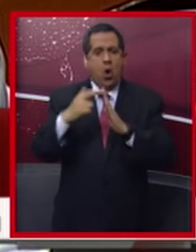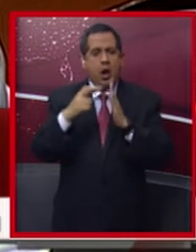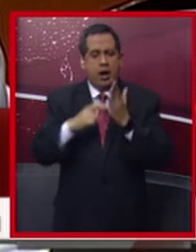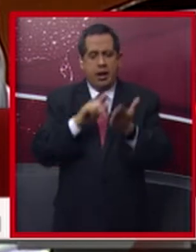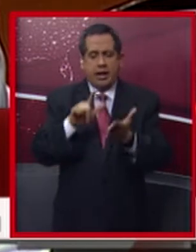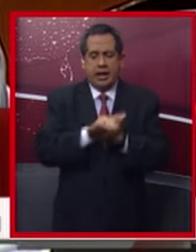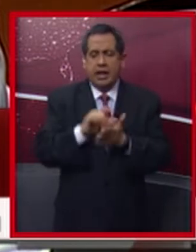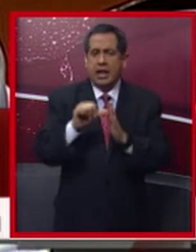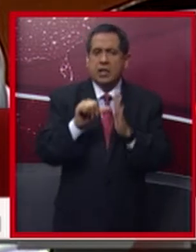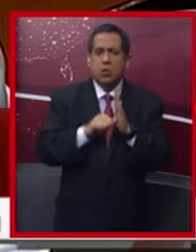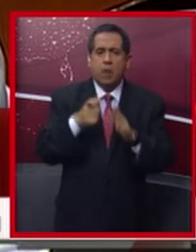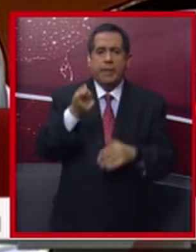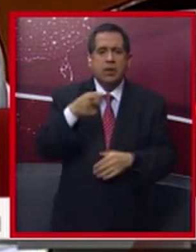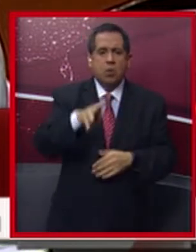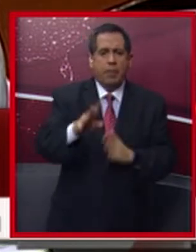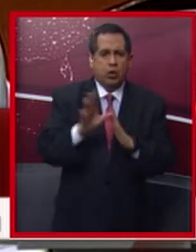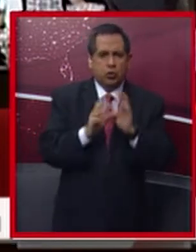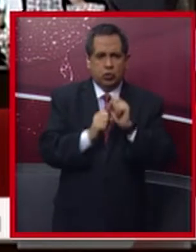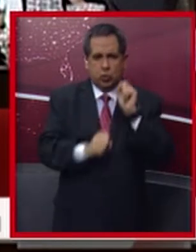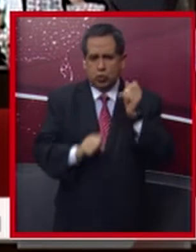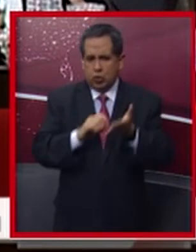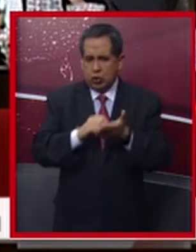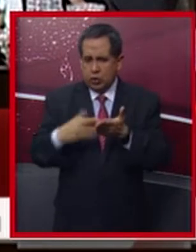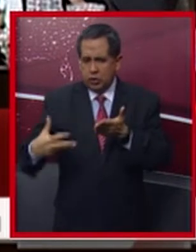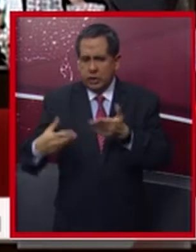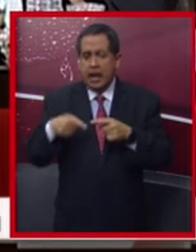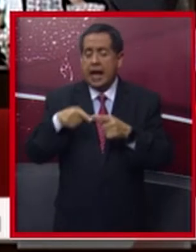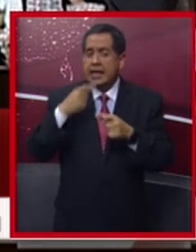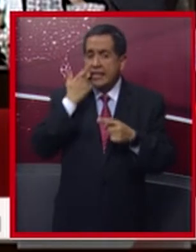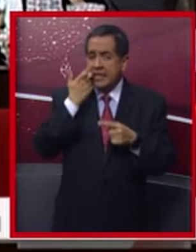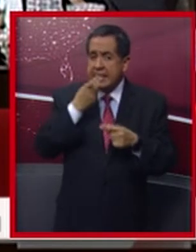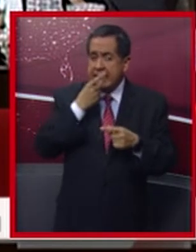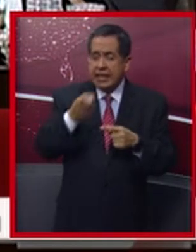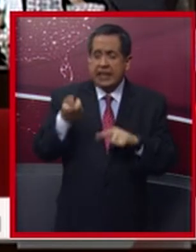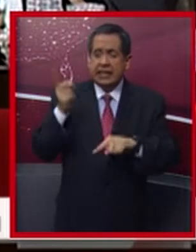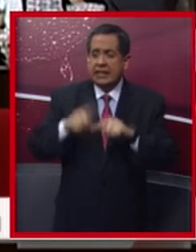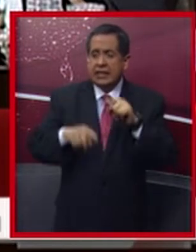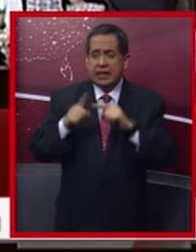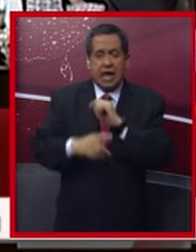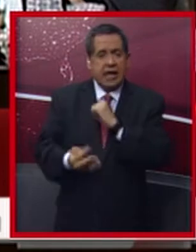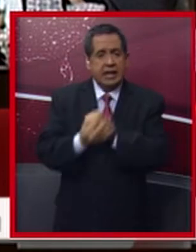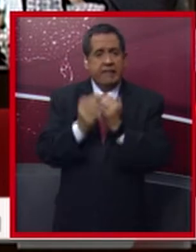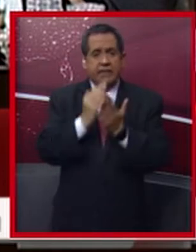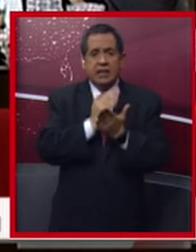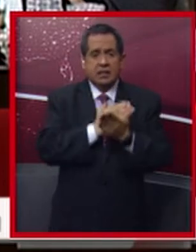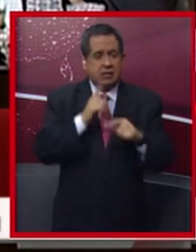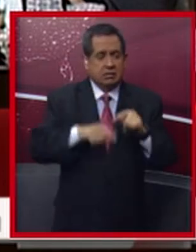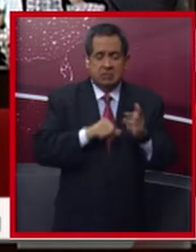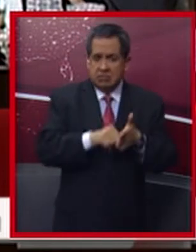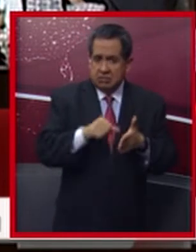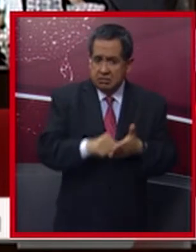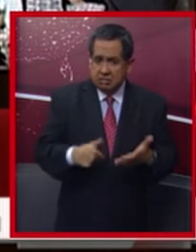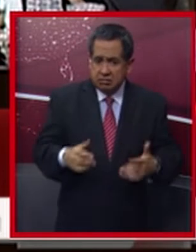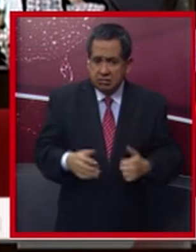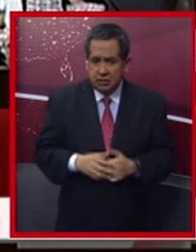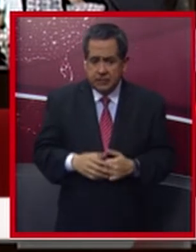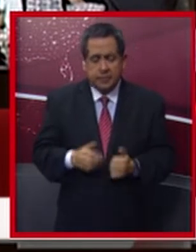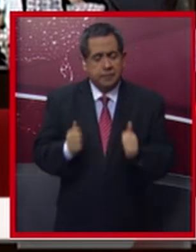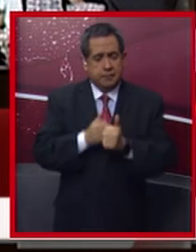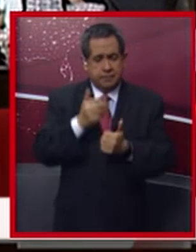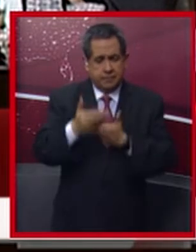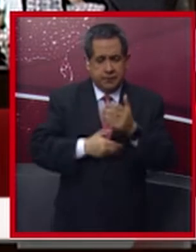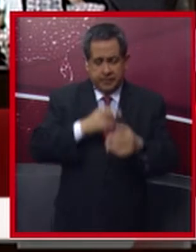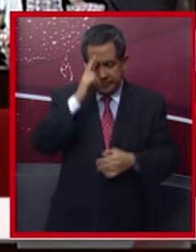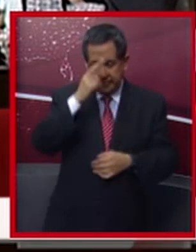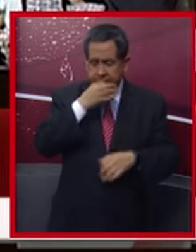al artículo 29 constitucional que pretende suspender garantías constitucionales? Con el debido respeto